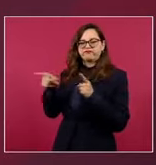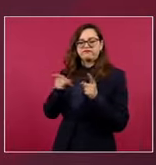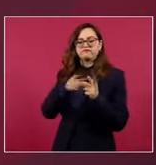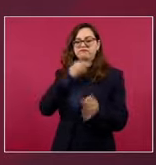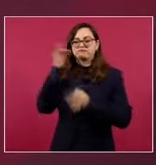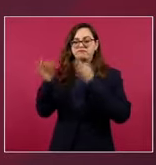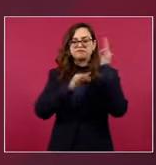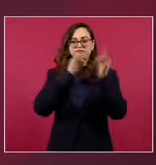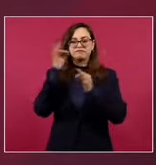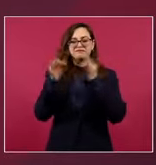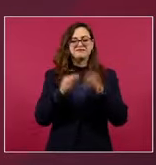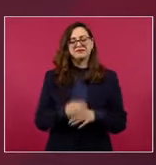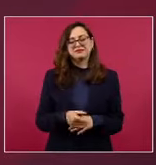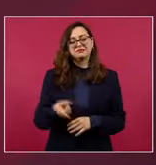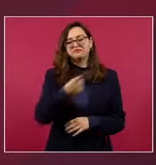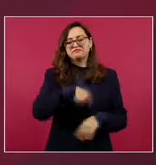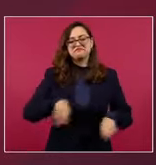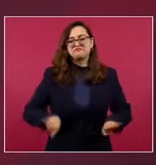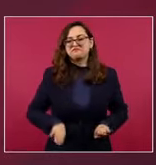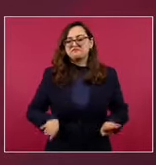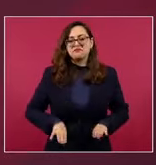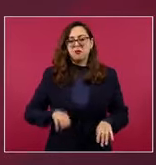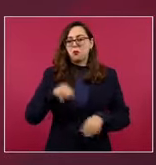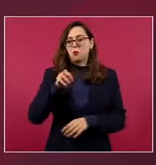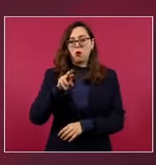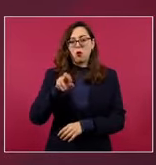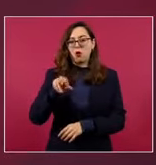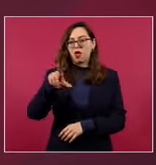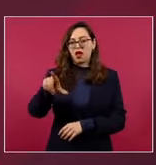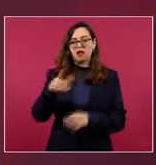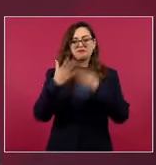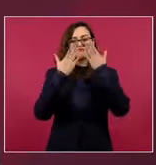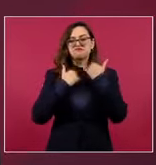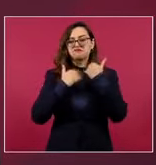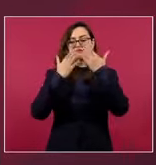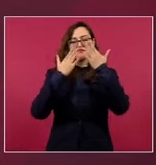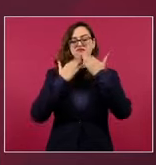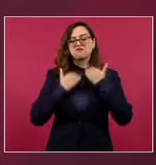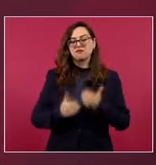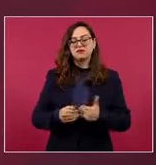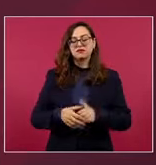No tienen escrúpulos morales de ninguna índole.